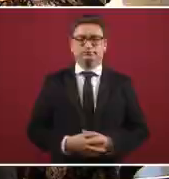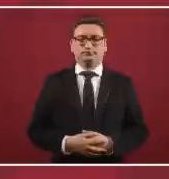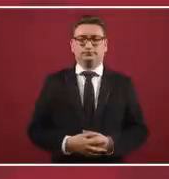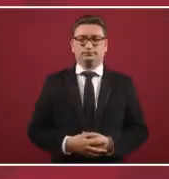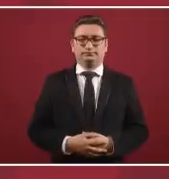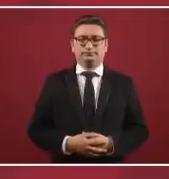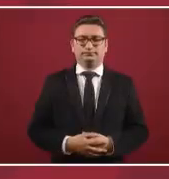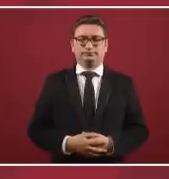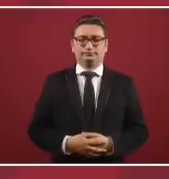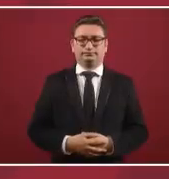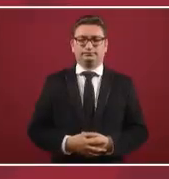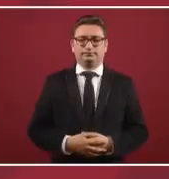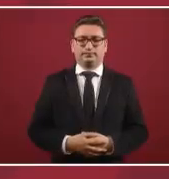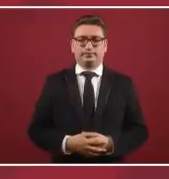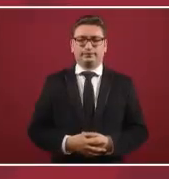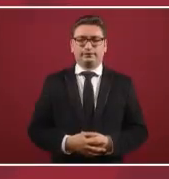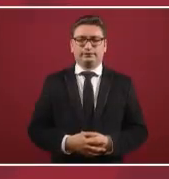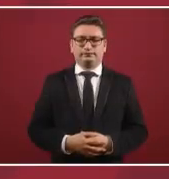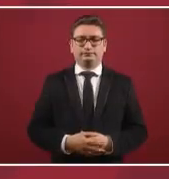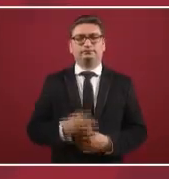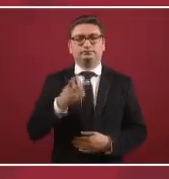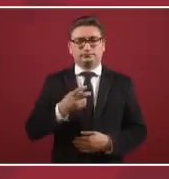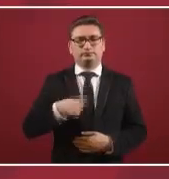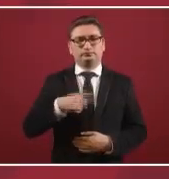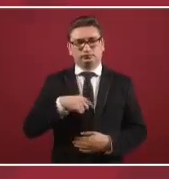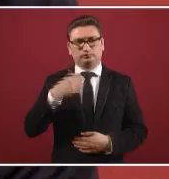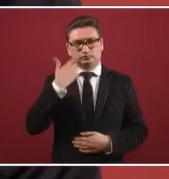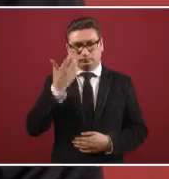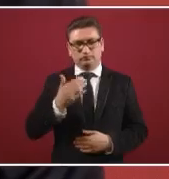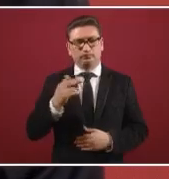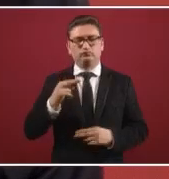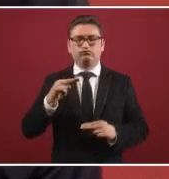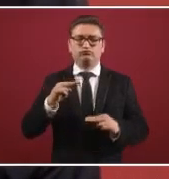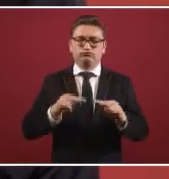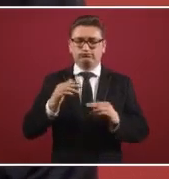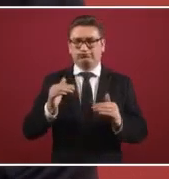Entonces, queremos ser más